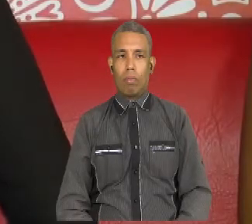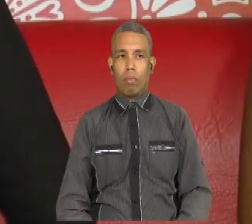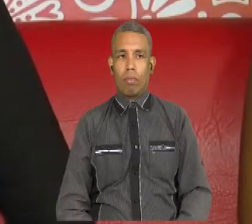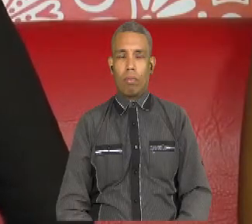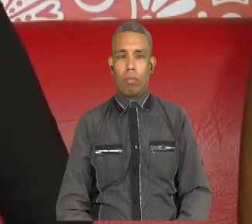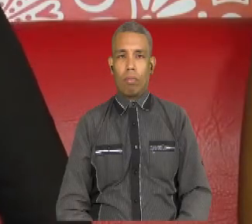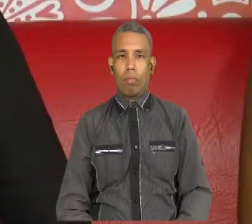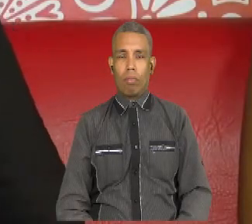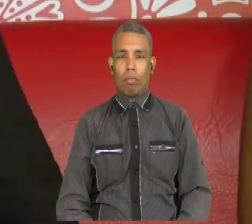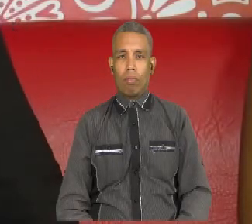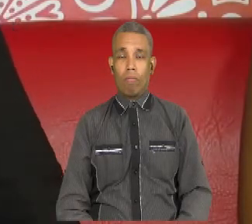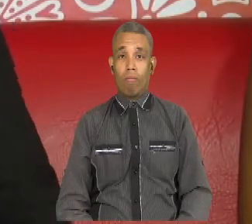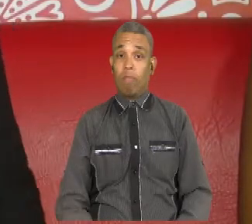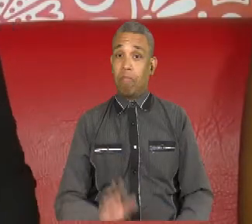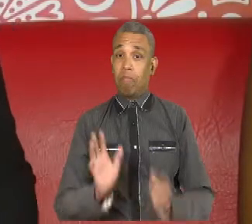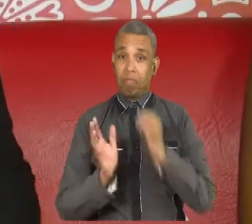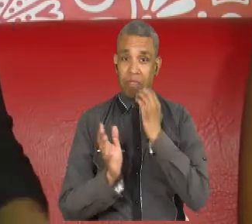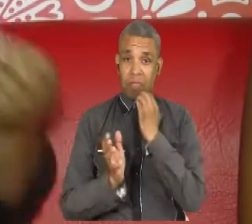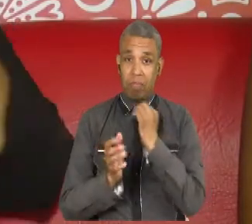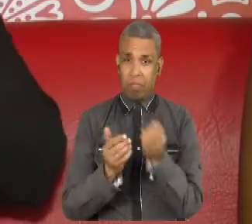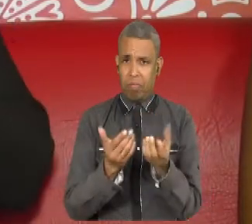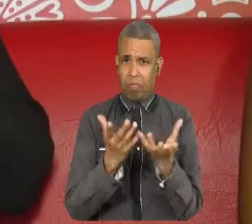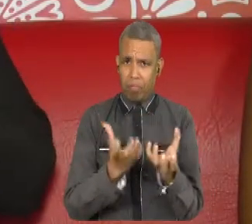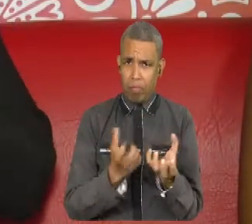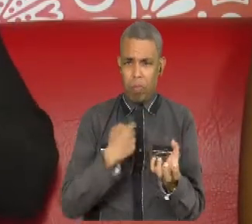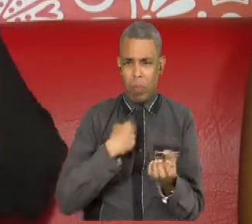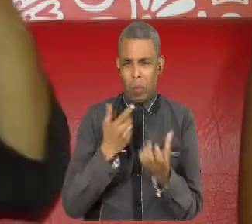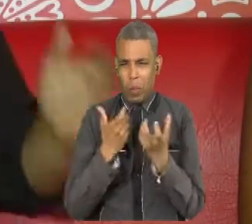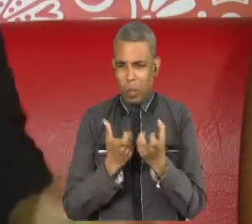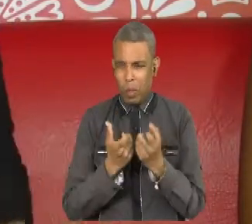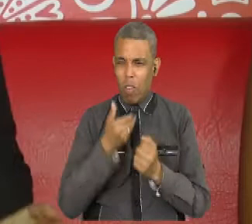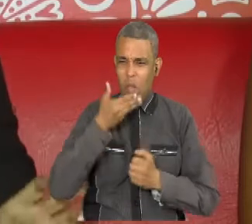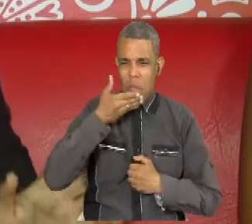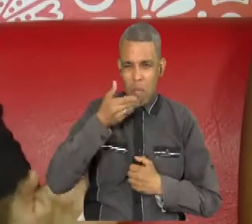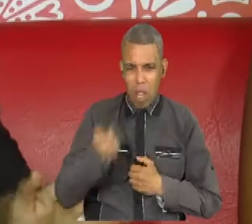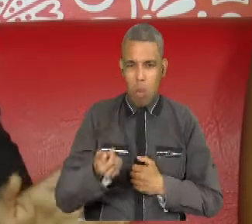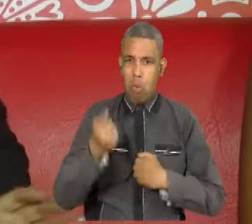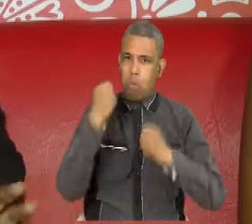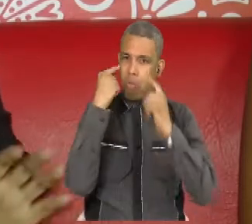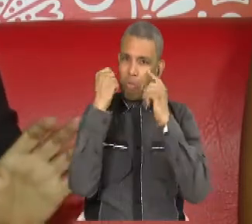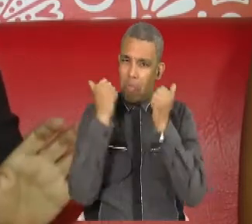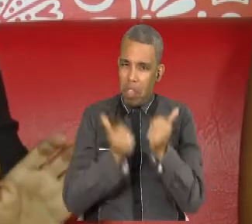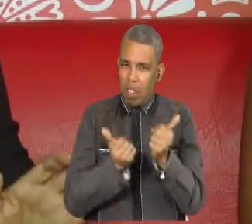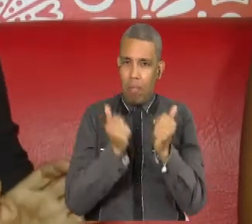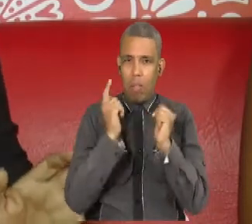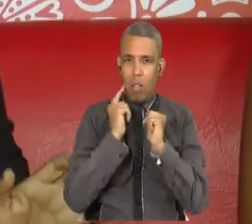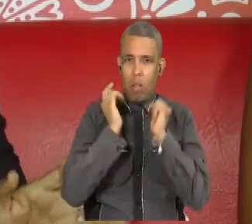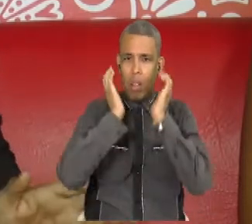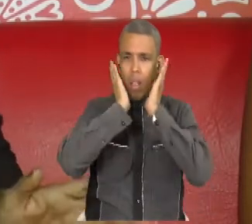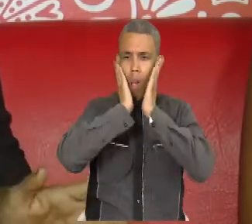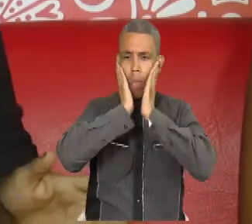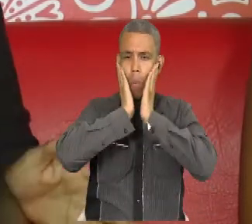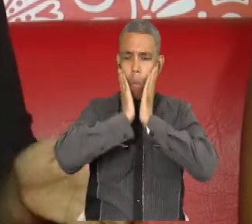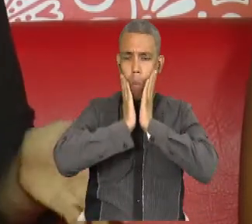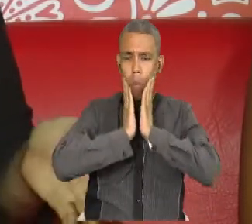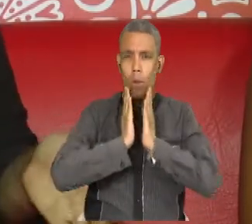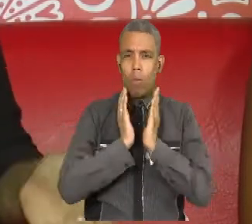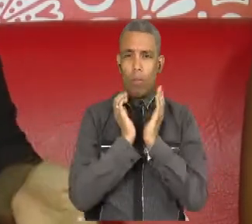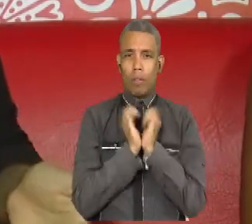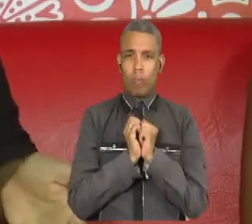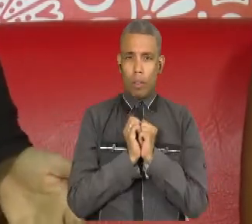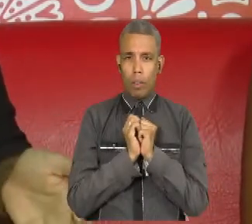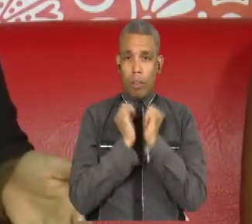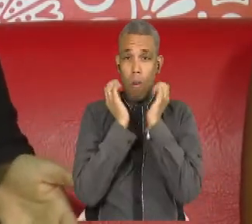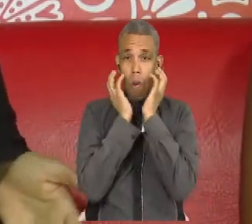Y ahí está la solución para aquellas personas que quieren ver su cara con un mejor perfil, un poco más delgaditas. Entonces es la bichectomía, una técnica